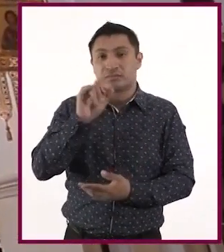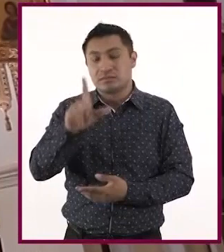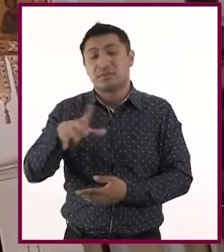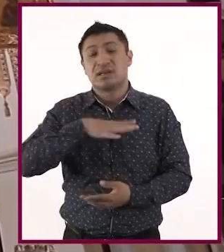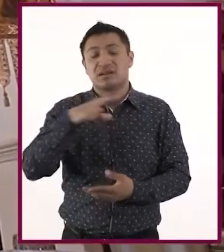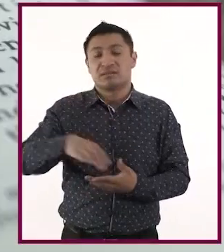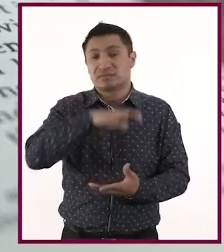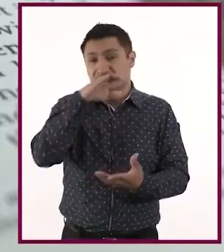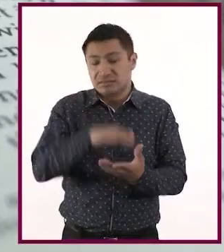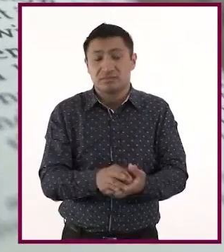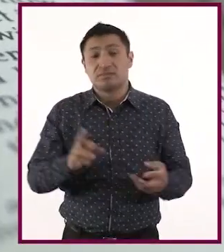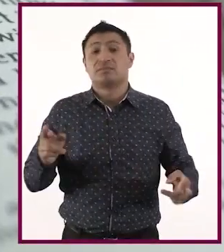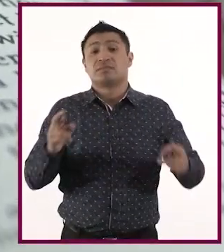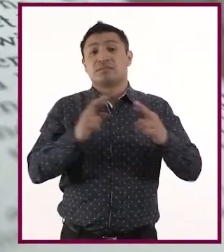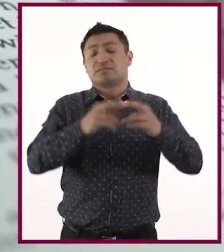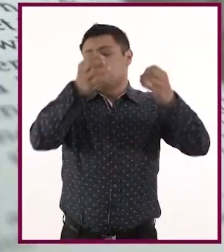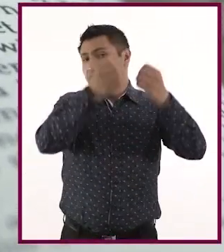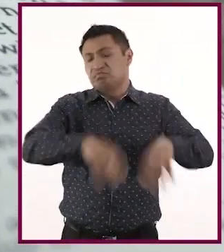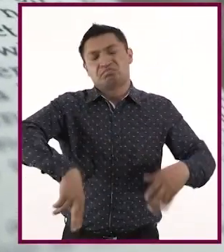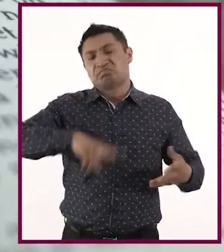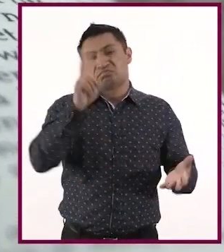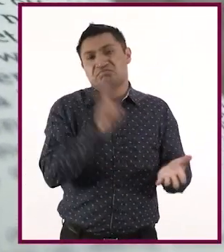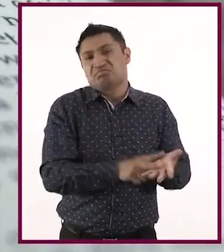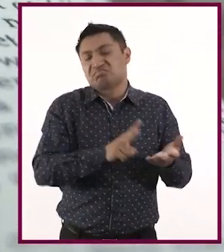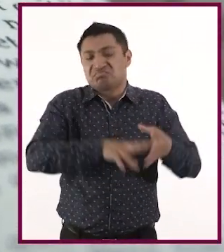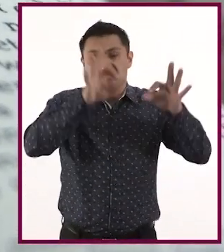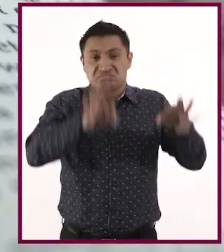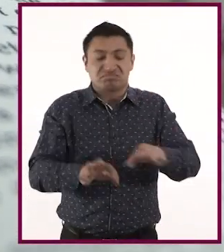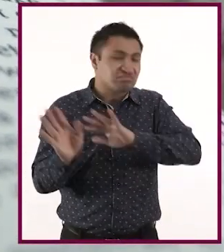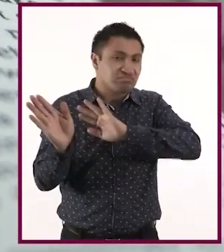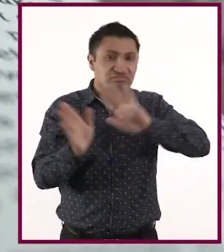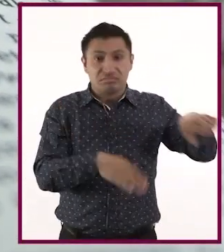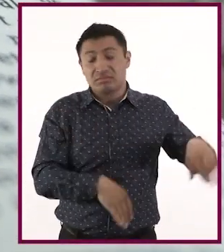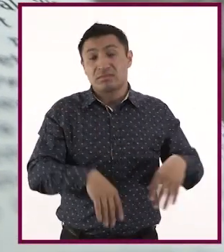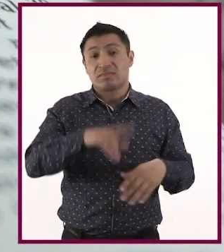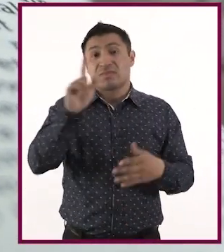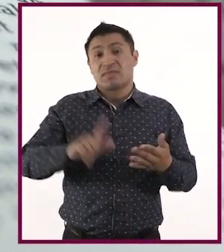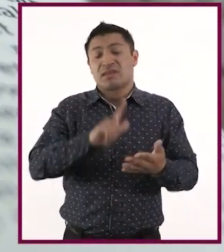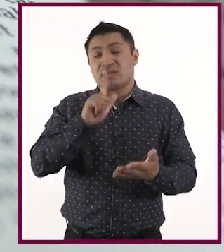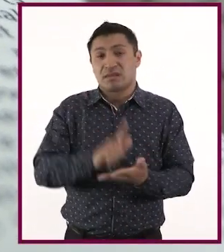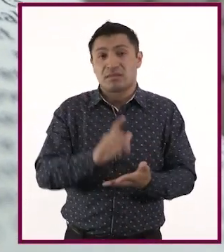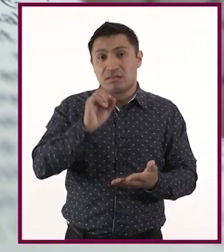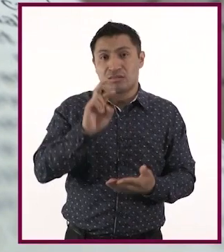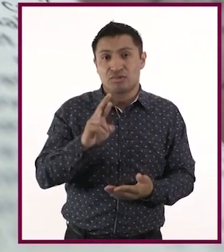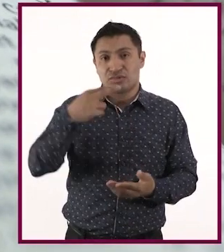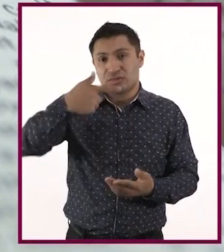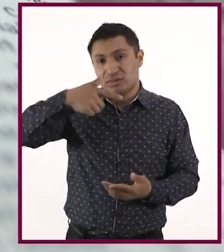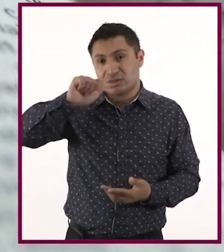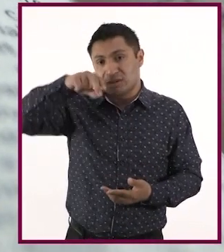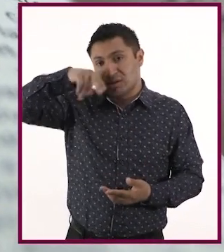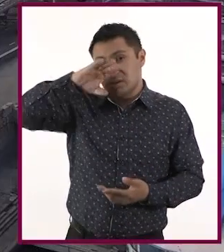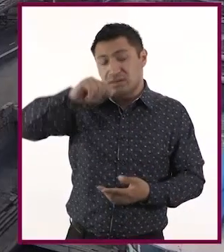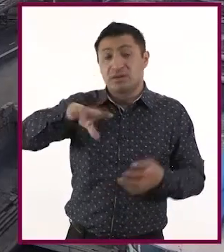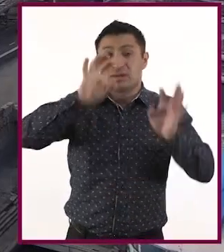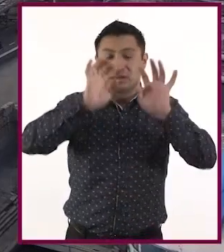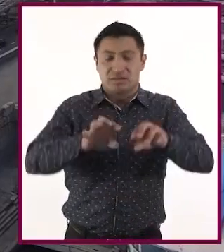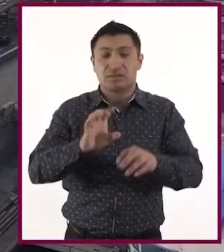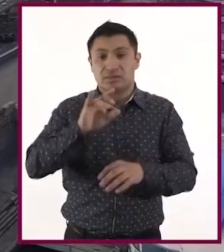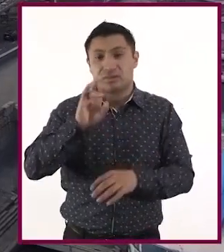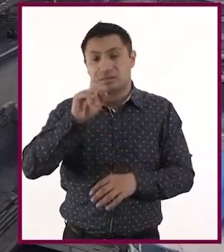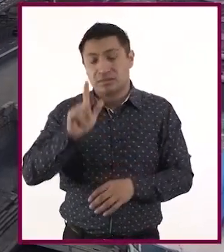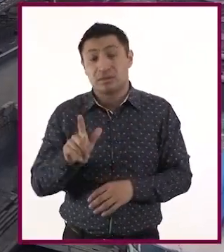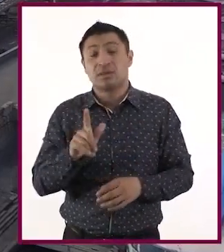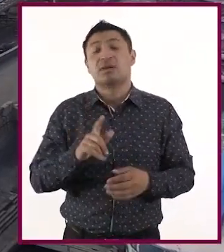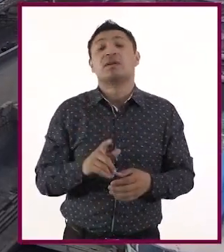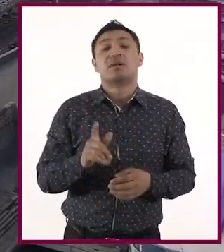que el matrimonio religioso perdió su validez oficial, la ley orgánica del registro civil, el registro del estado